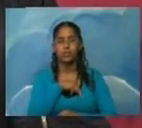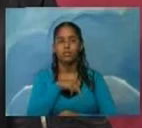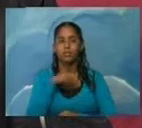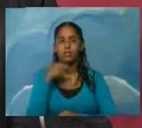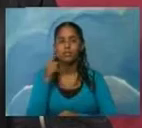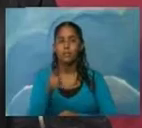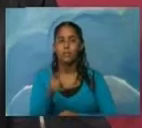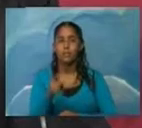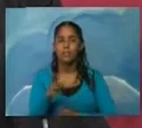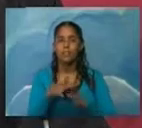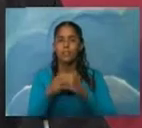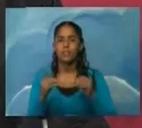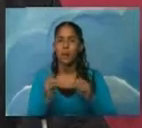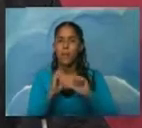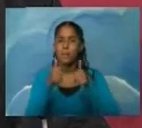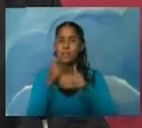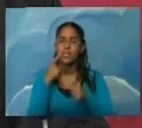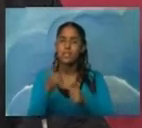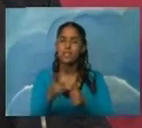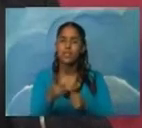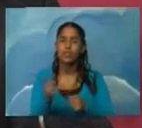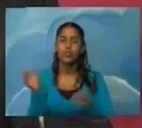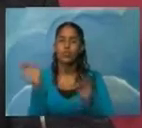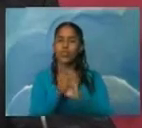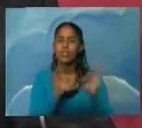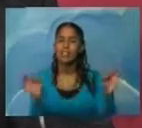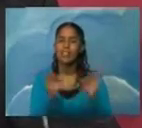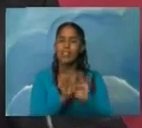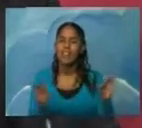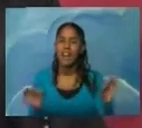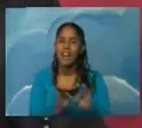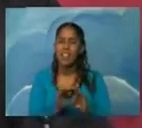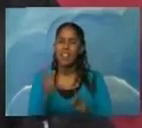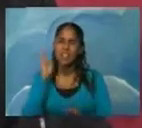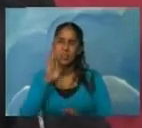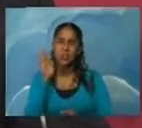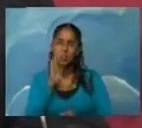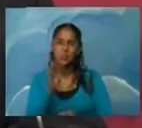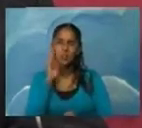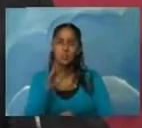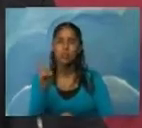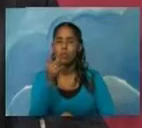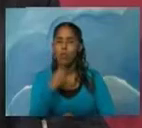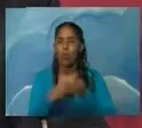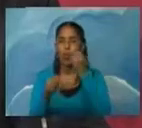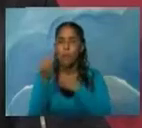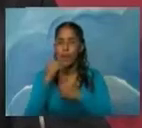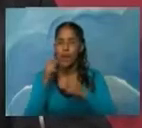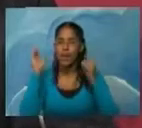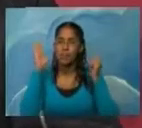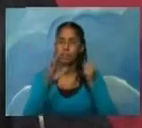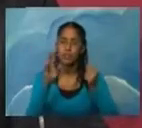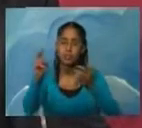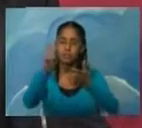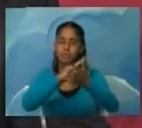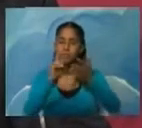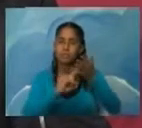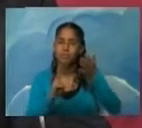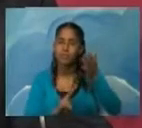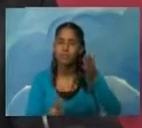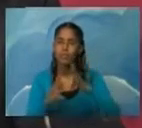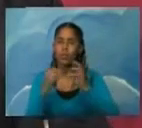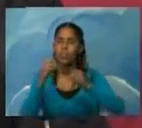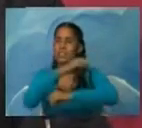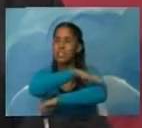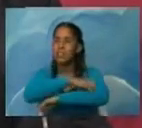El tema este empieza diciendo, nada abominable comerás. Y ahí viene la lista de los animales